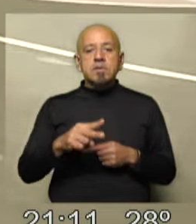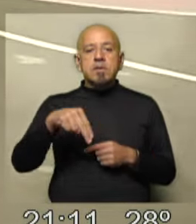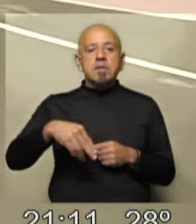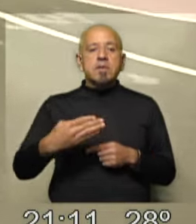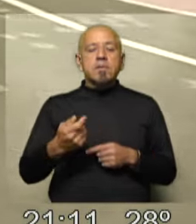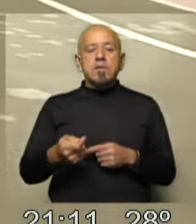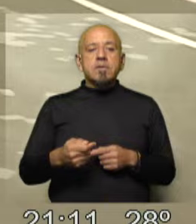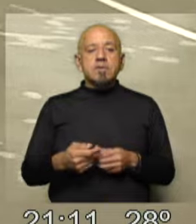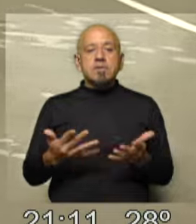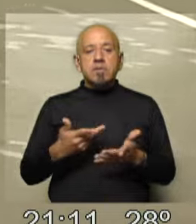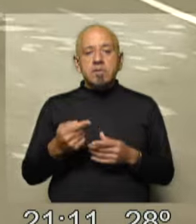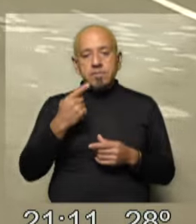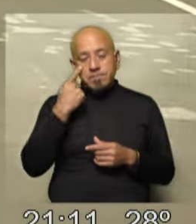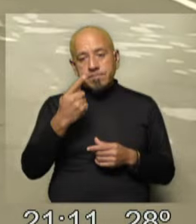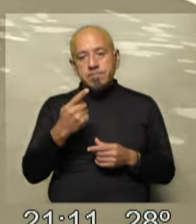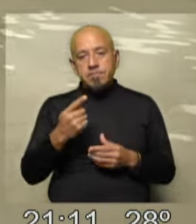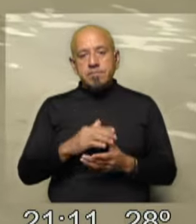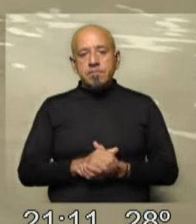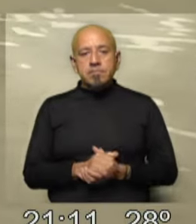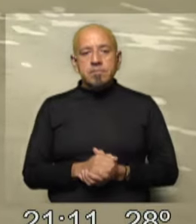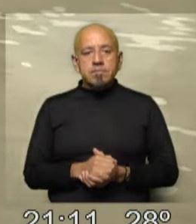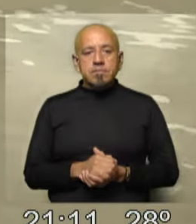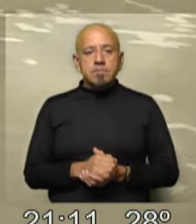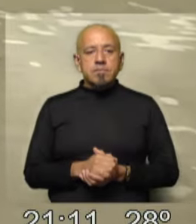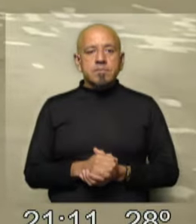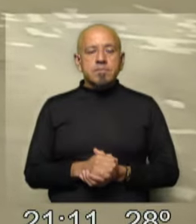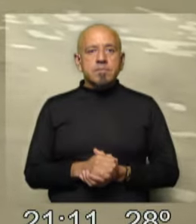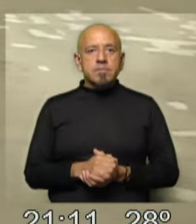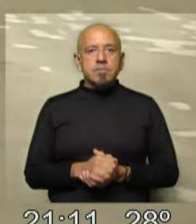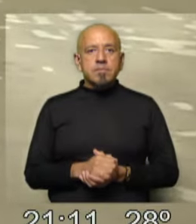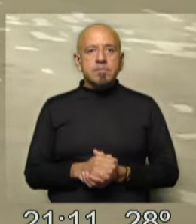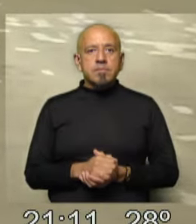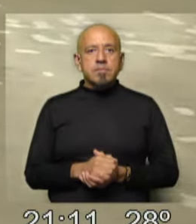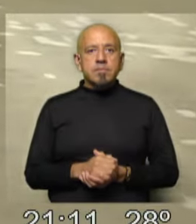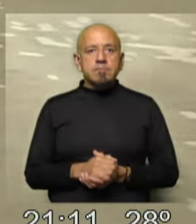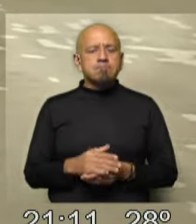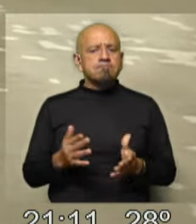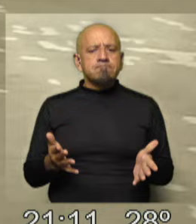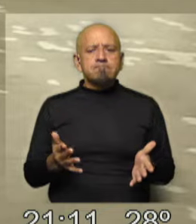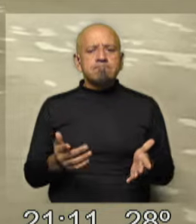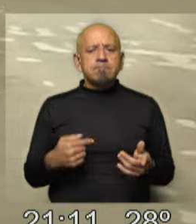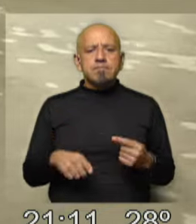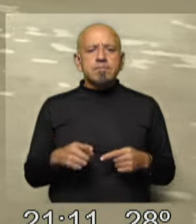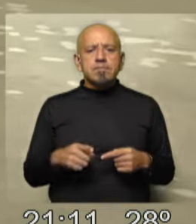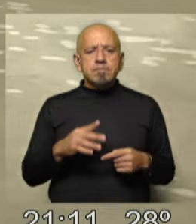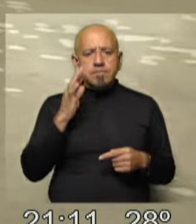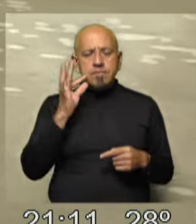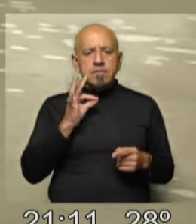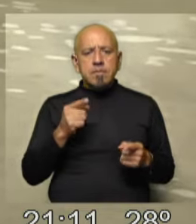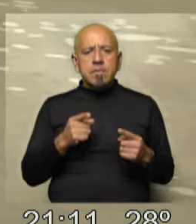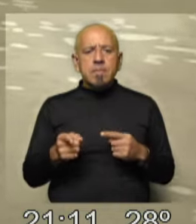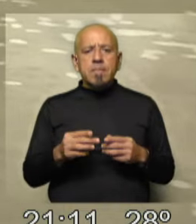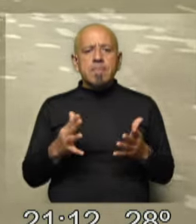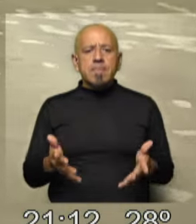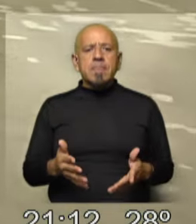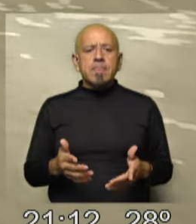Junior Así que nos vamos a despedir con unas imágenes de esta fecha que no sé exactamente Perdón que los moleste Cuáles